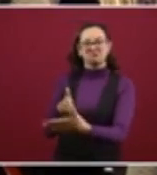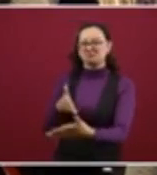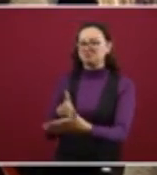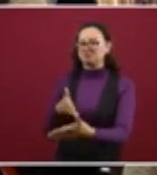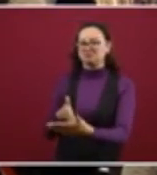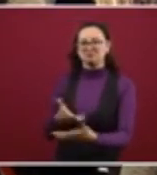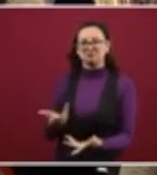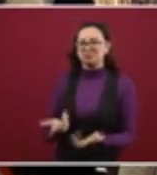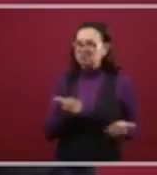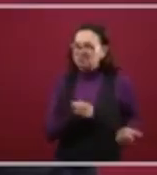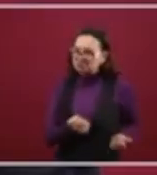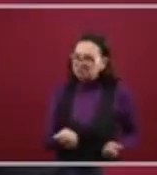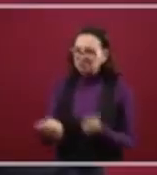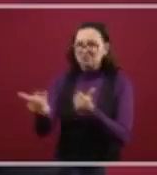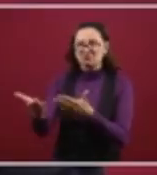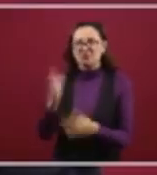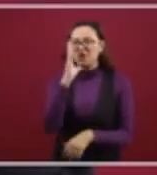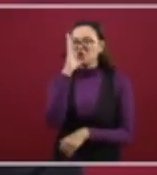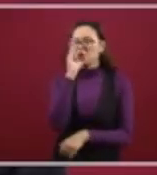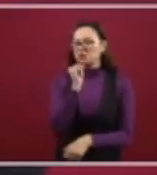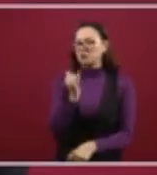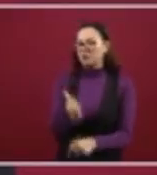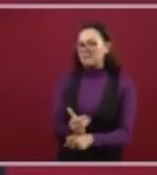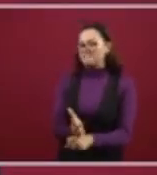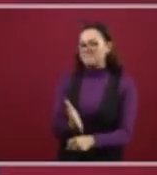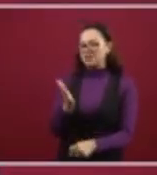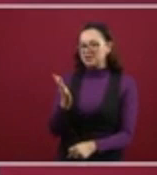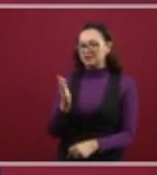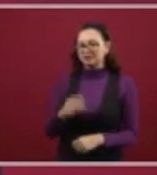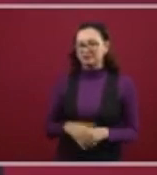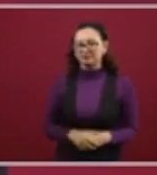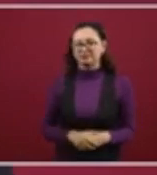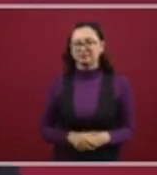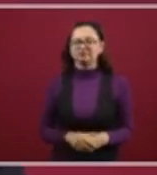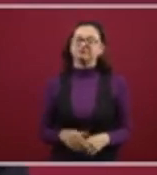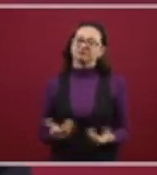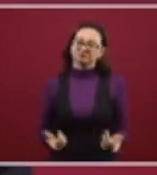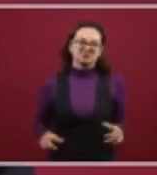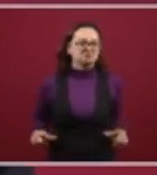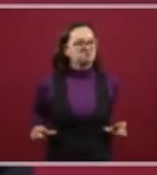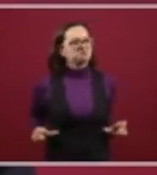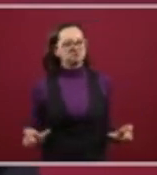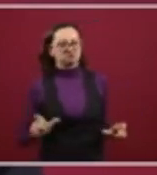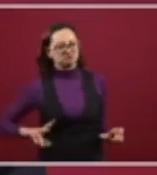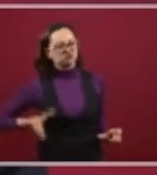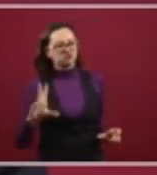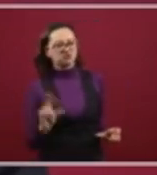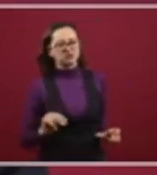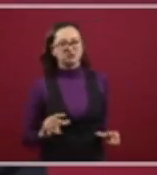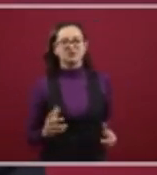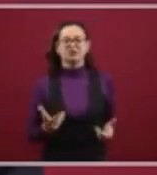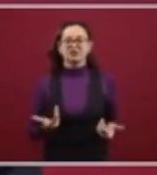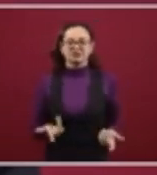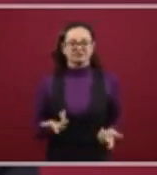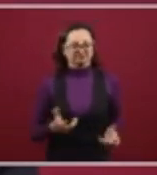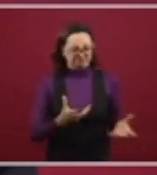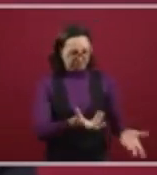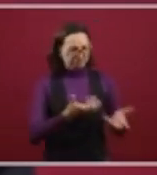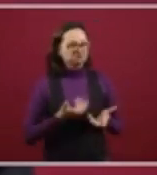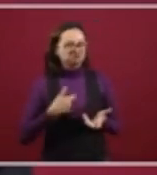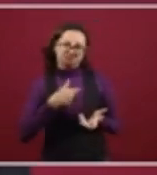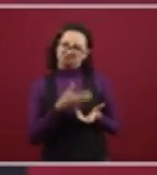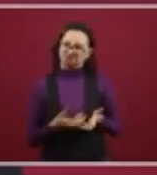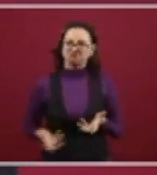nuestro producto al destino final por los bloqueos que se han establecido. Lo que